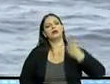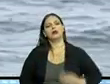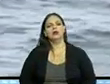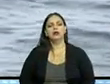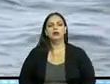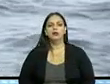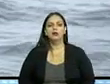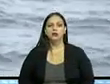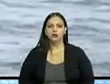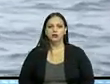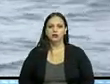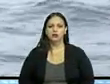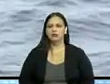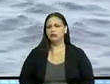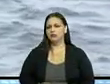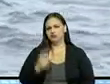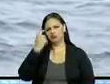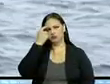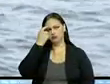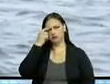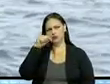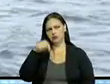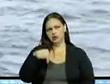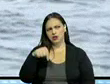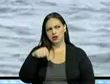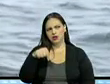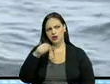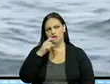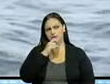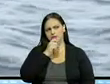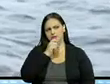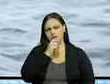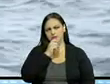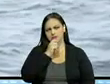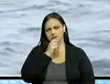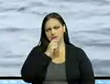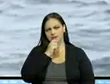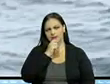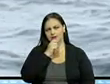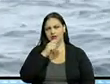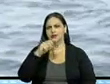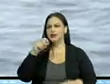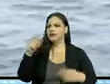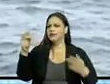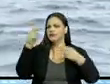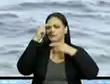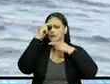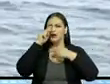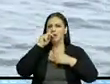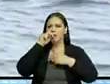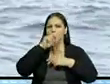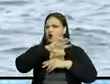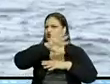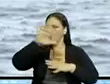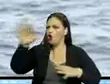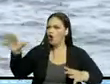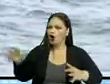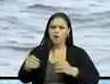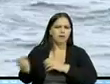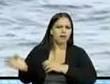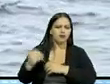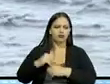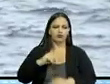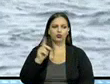todos podremos ir. No solo, no sé, que los dejen allí creyendo que nos estamos secuestrando una ballena. Imagínate tú. Digo yo, por si las moscas. Es importante, importante. Claro que sí.